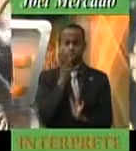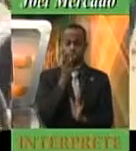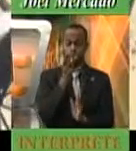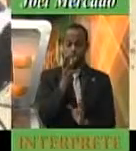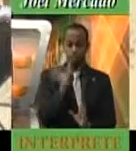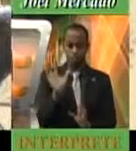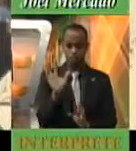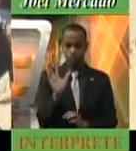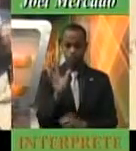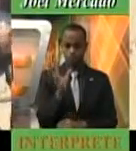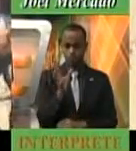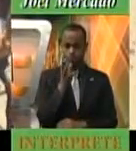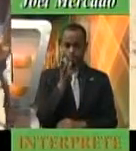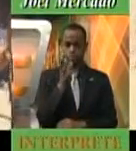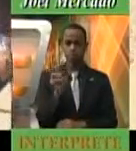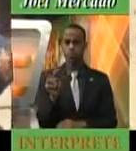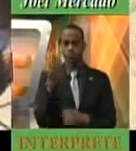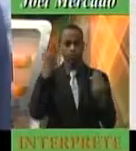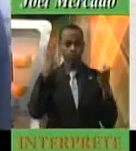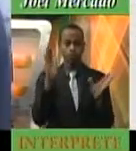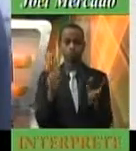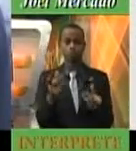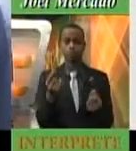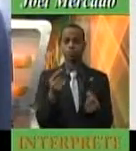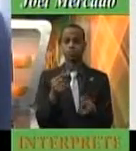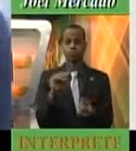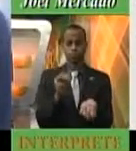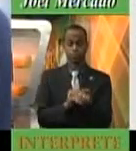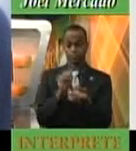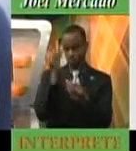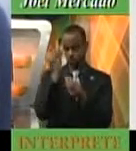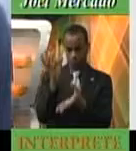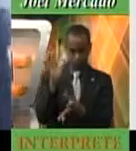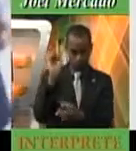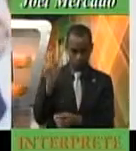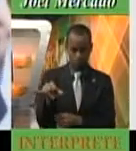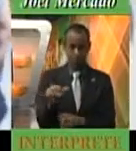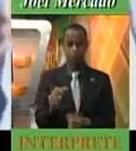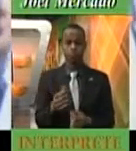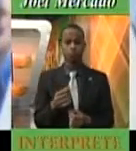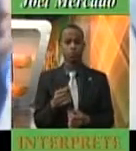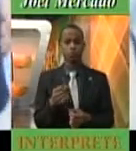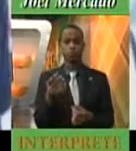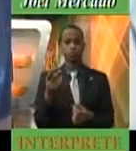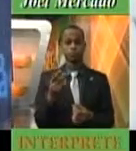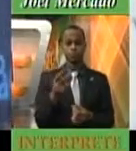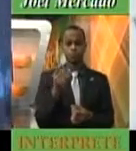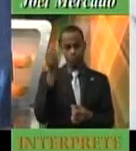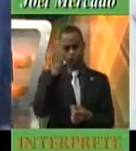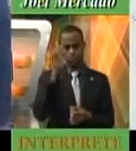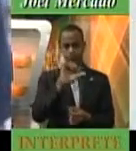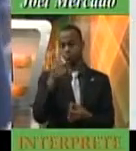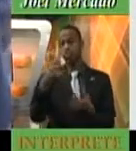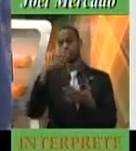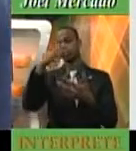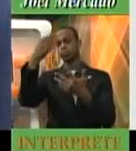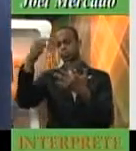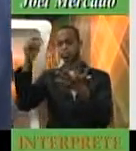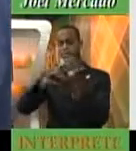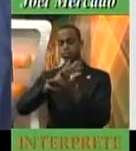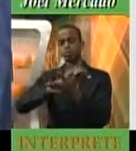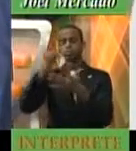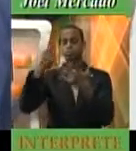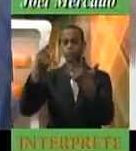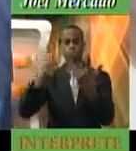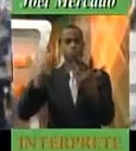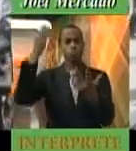sabe. La mamá fácilmente, el médico le dijo así, ella no sabe que hay que buscar una referencia, que hay que hacer